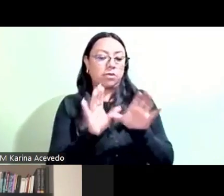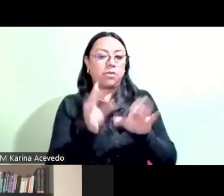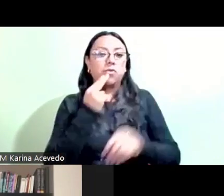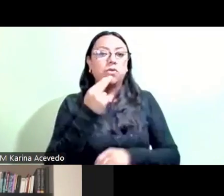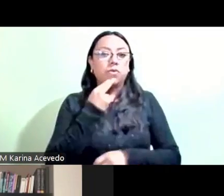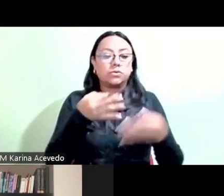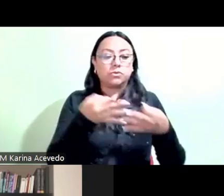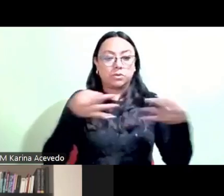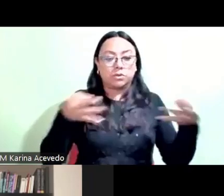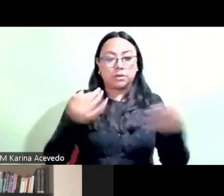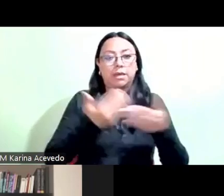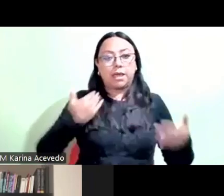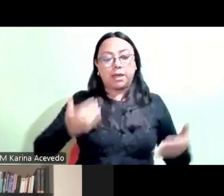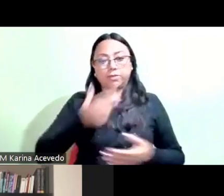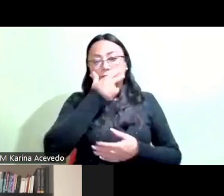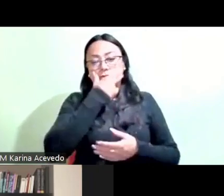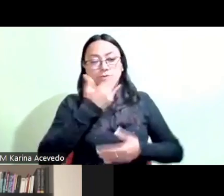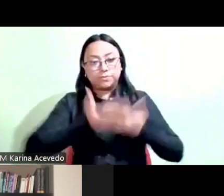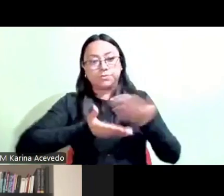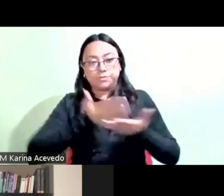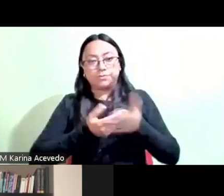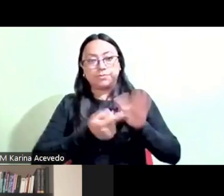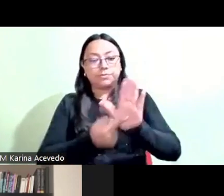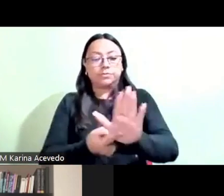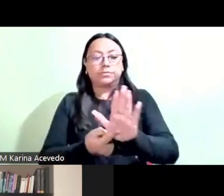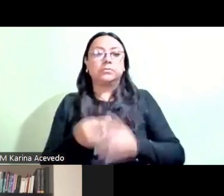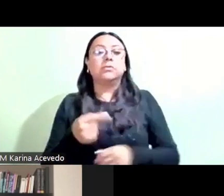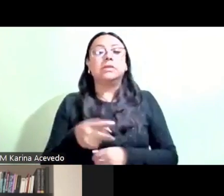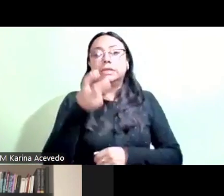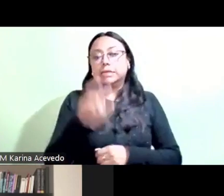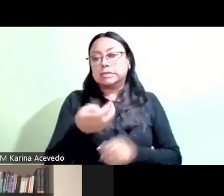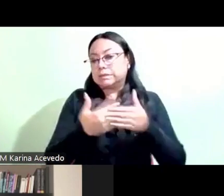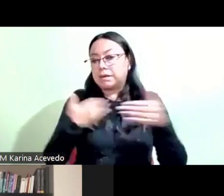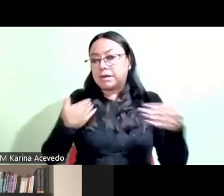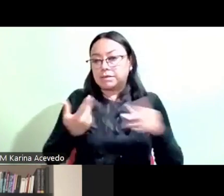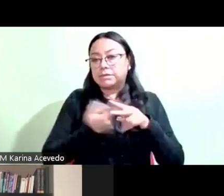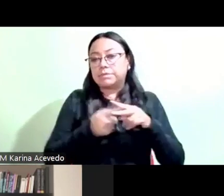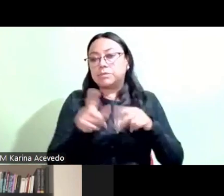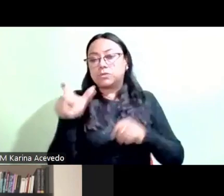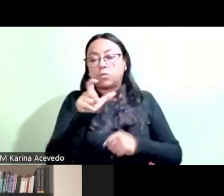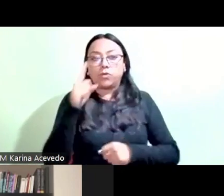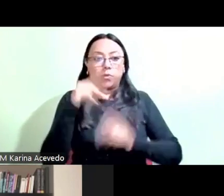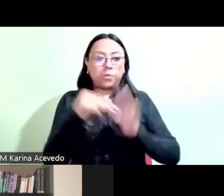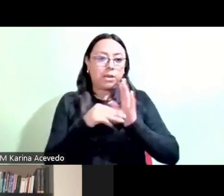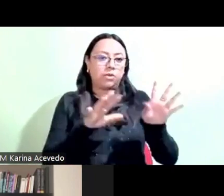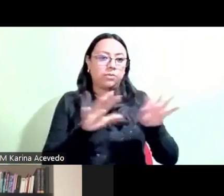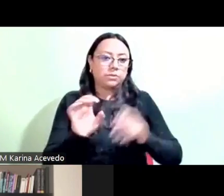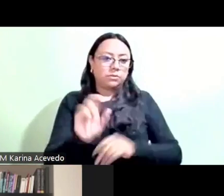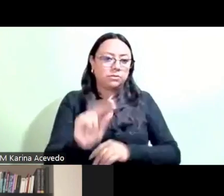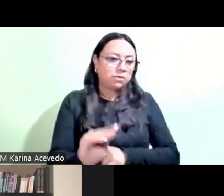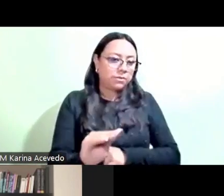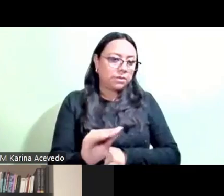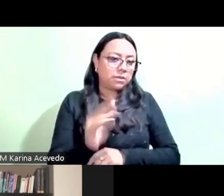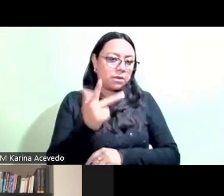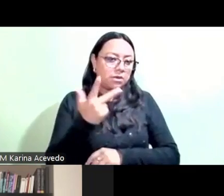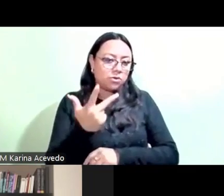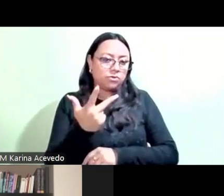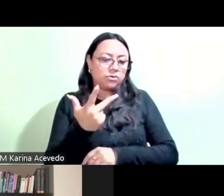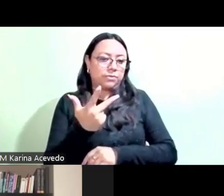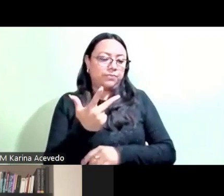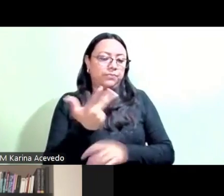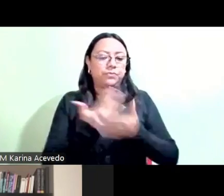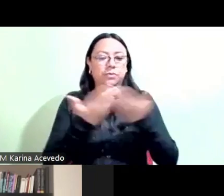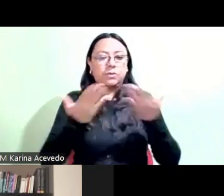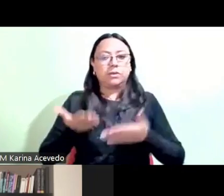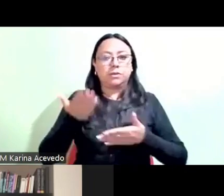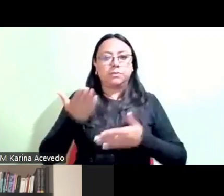que exhibió el promovente y que data del año de 1998, y solicita que al respecto se autorice el servicio de